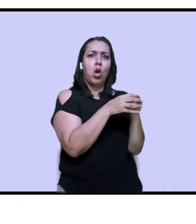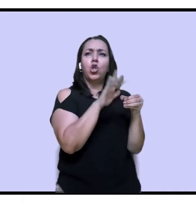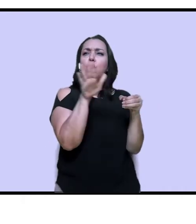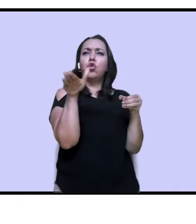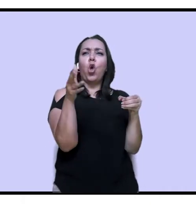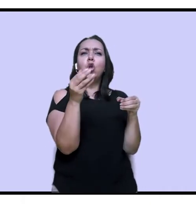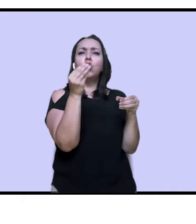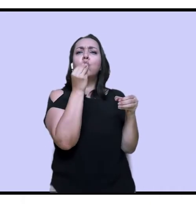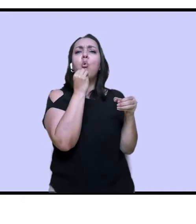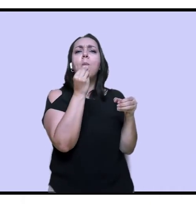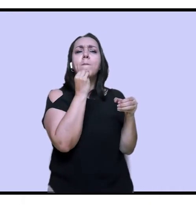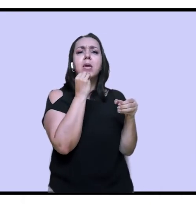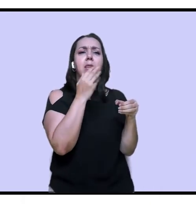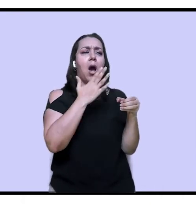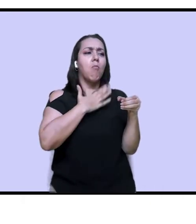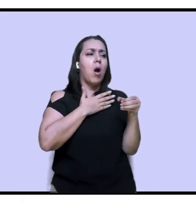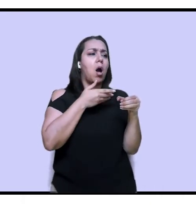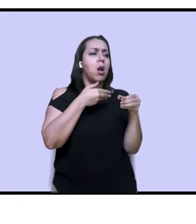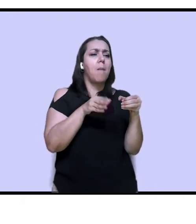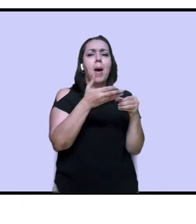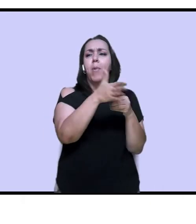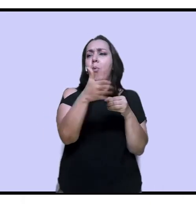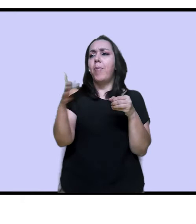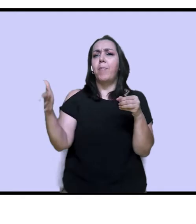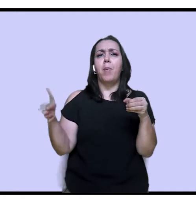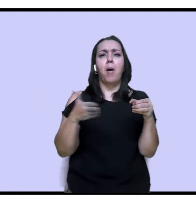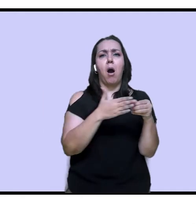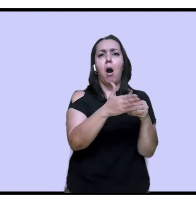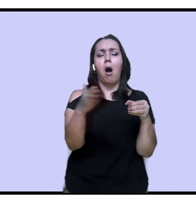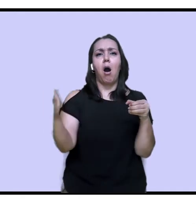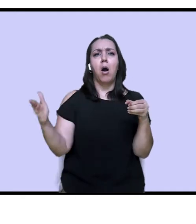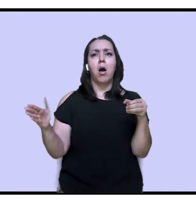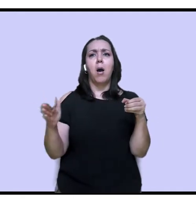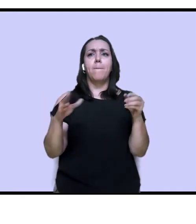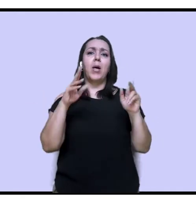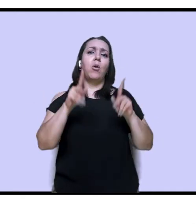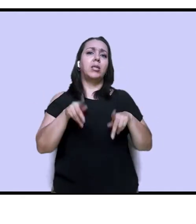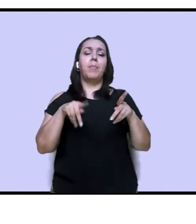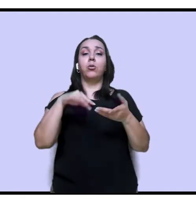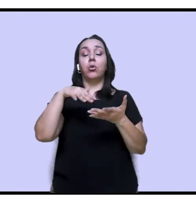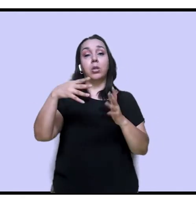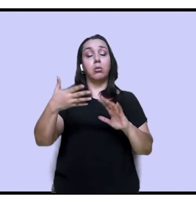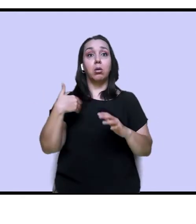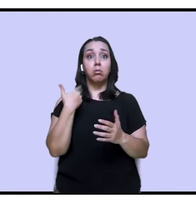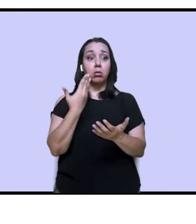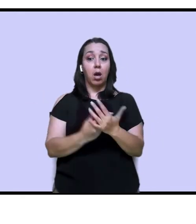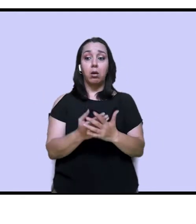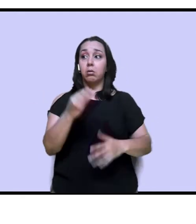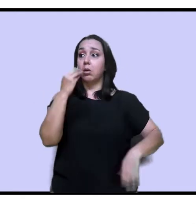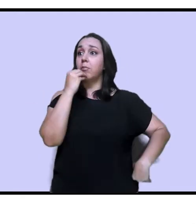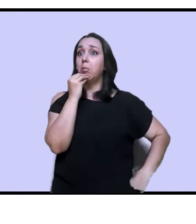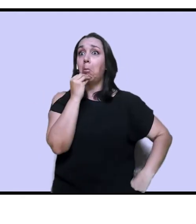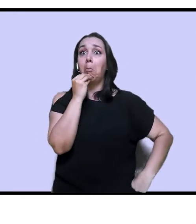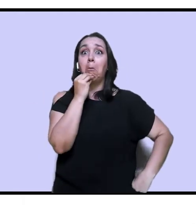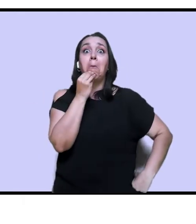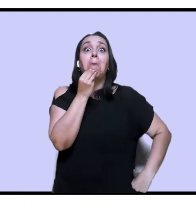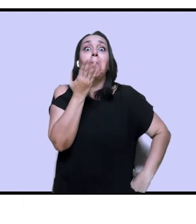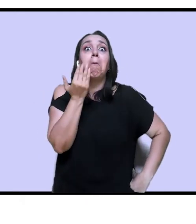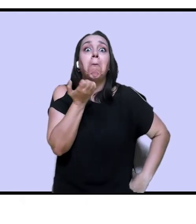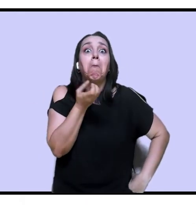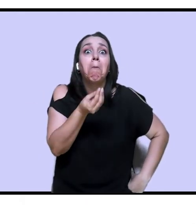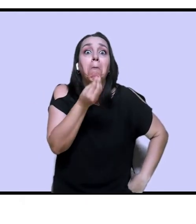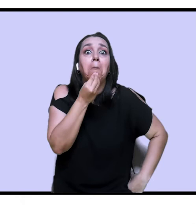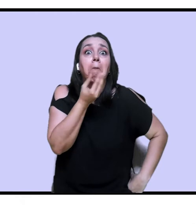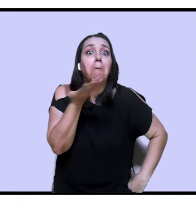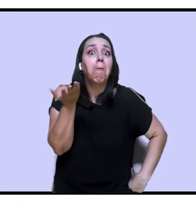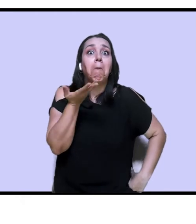Sí, vamos a traer todos comida del país de origen y lo vamos a compartir, pero de las personas estudiantes llegaron, comieron y ni siquiera se